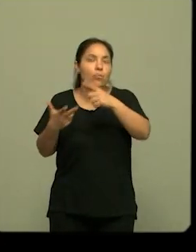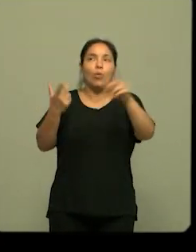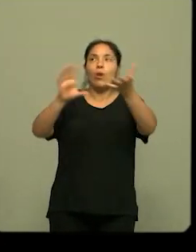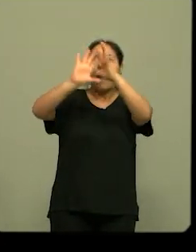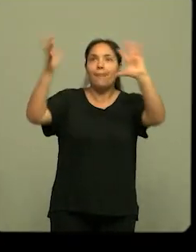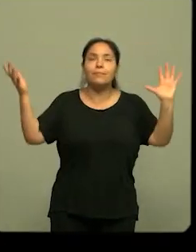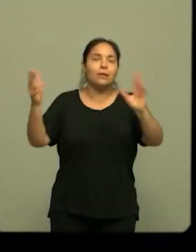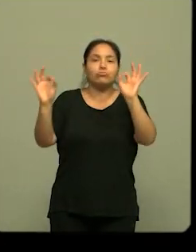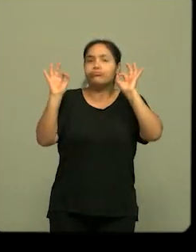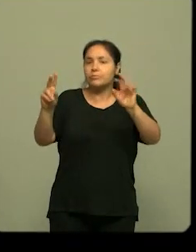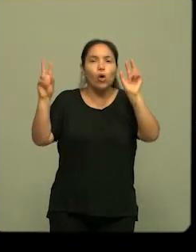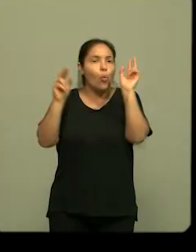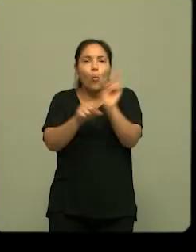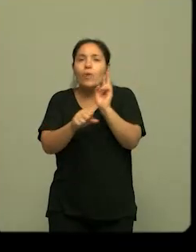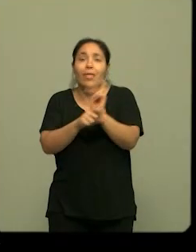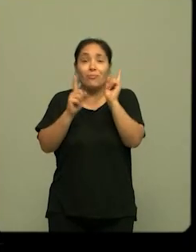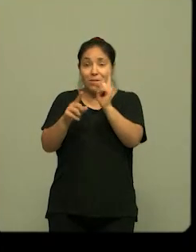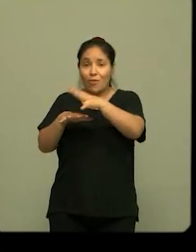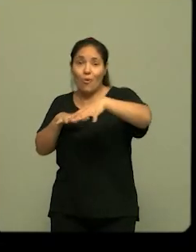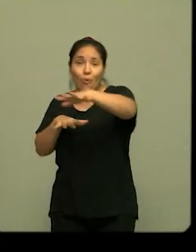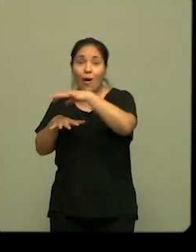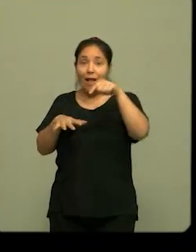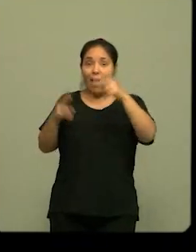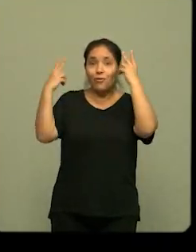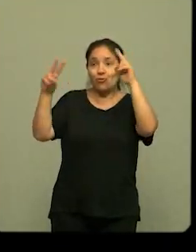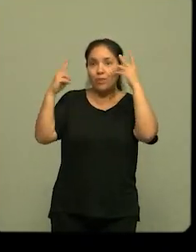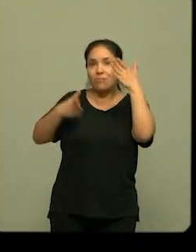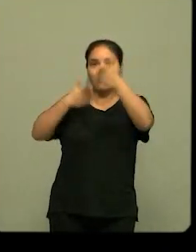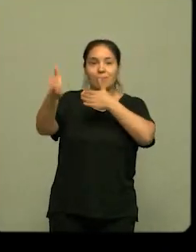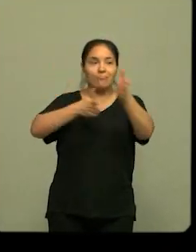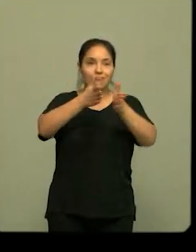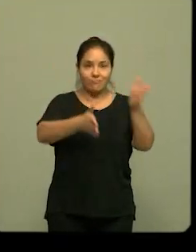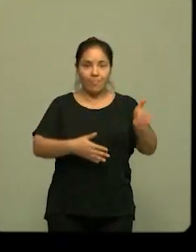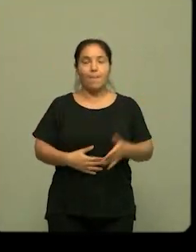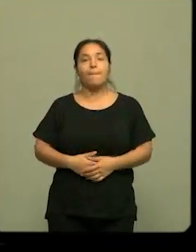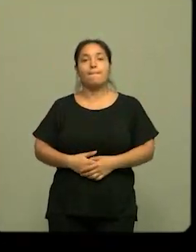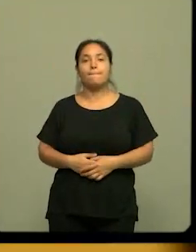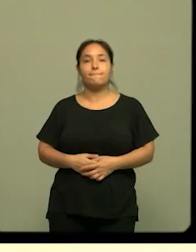ambiental, justamente de esos lugares que están destinados a tal fin.